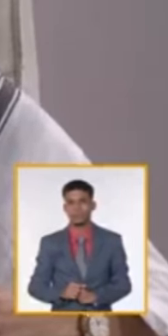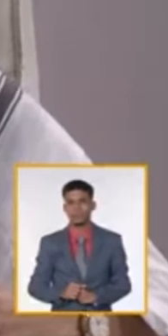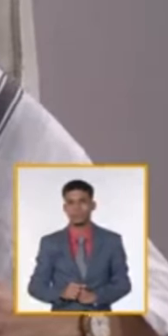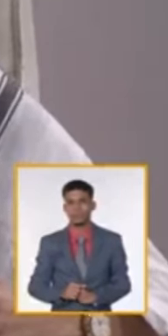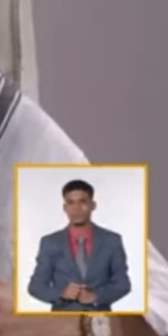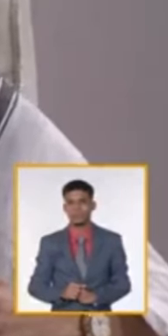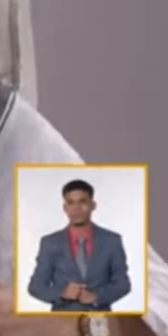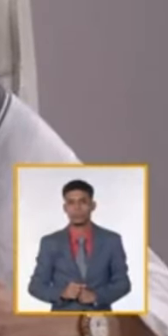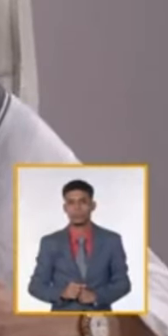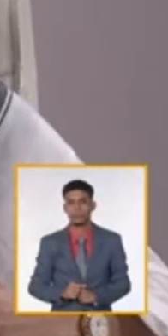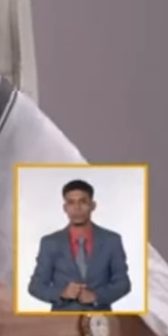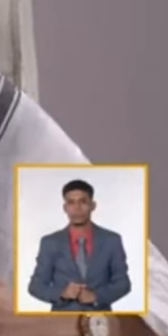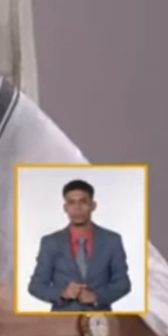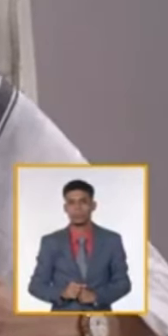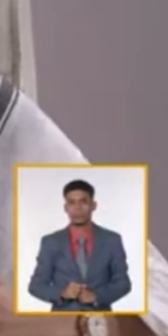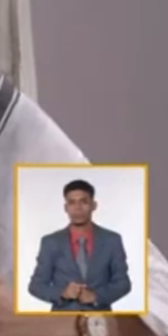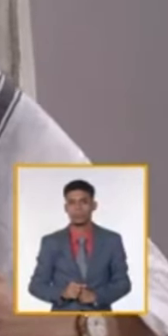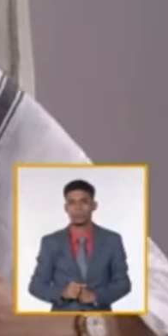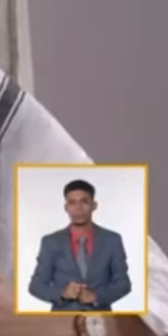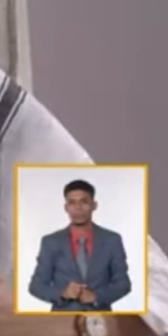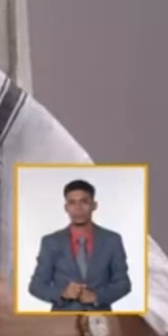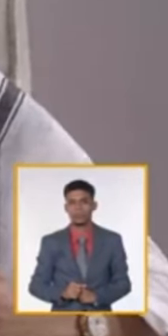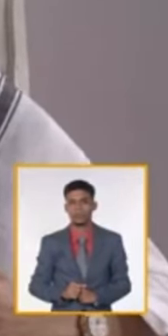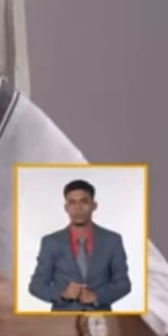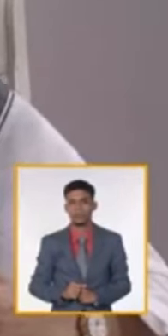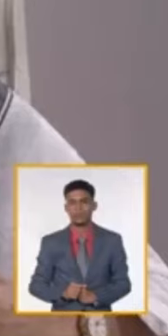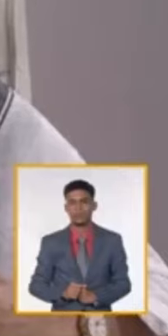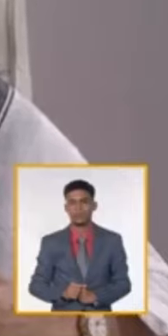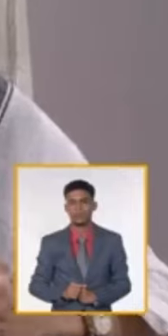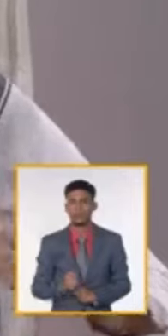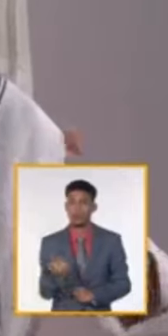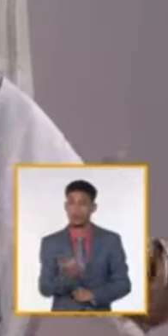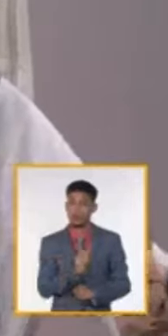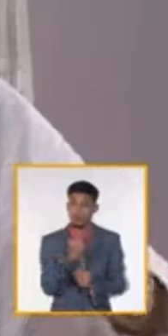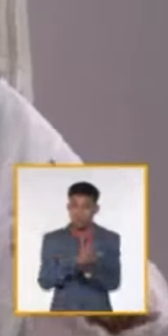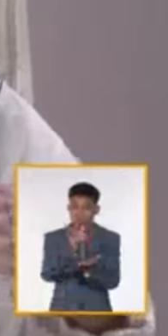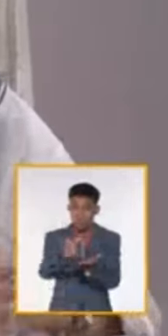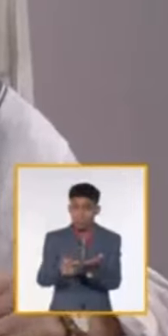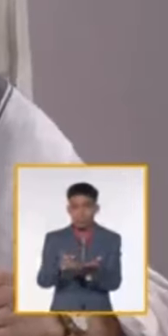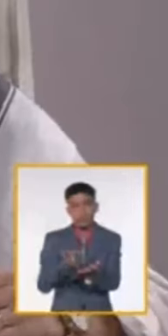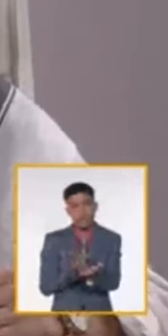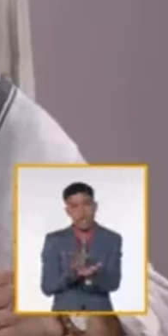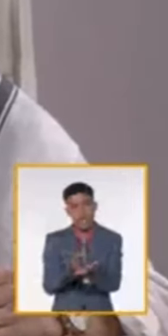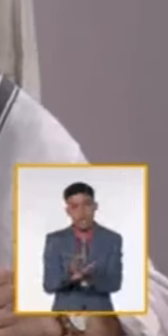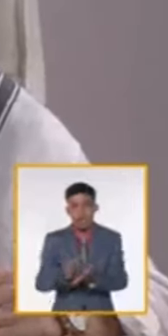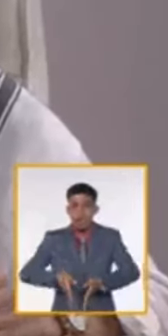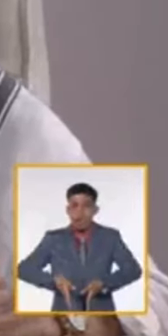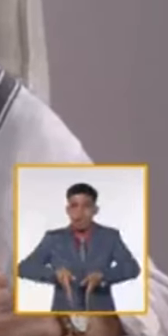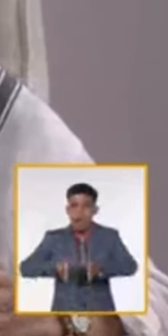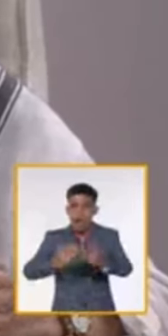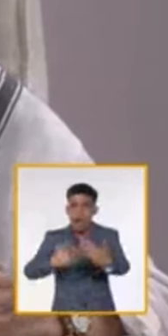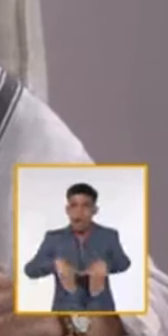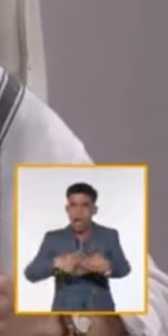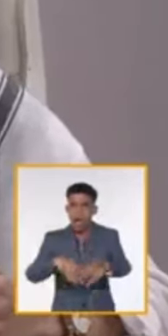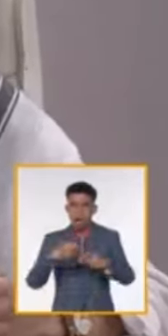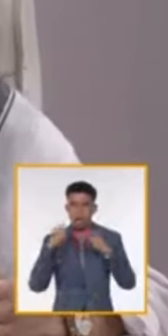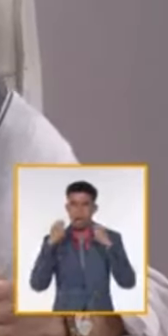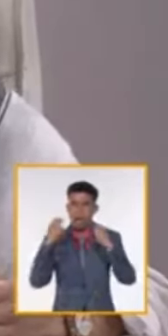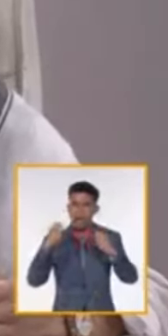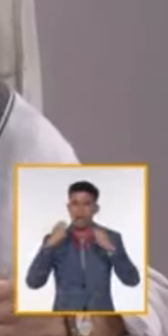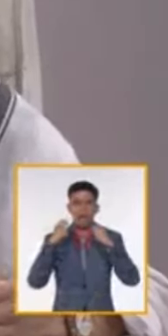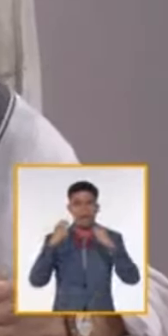colectiva que, por supuesto, no les va a funcionar. Seguimos estando en las calles protestando. Ya se mencionó